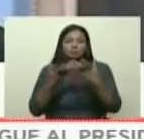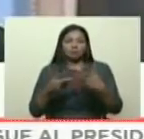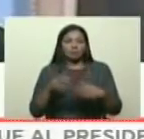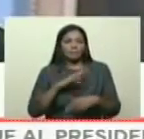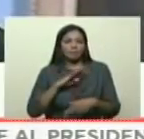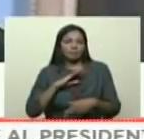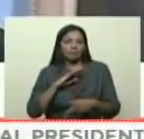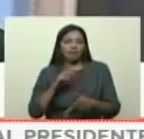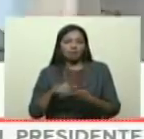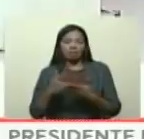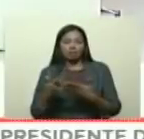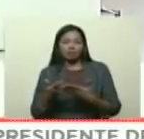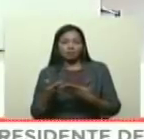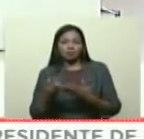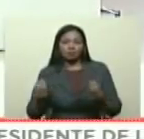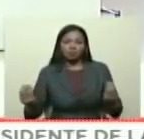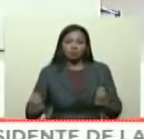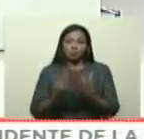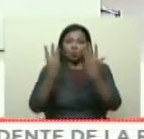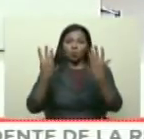editorial resurja,